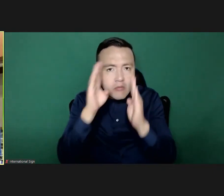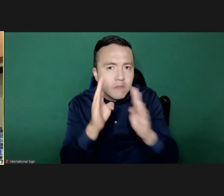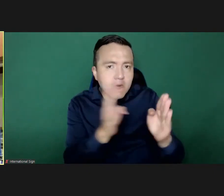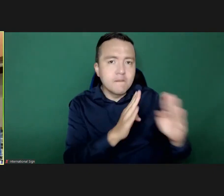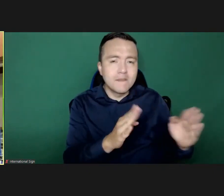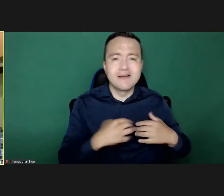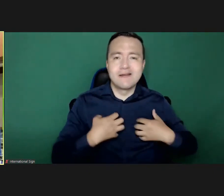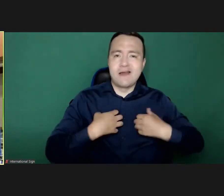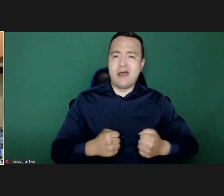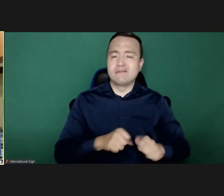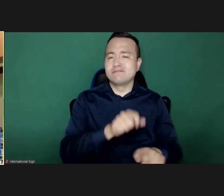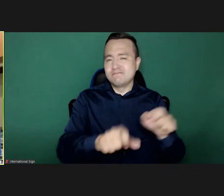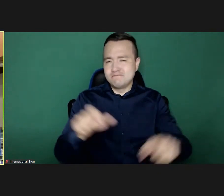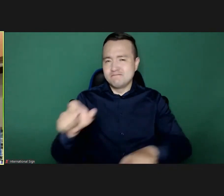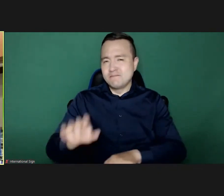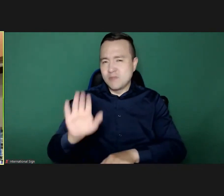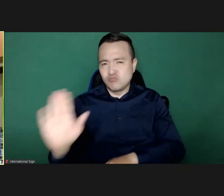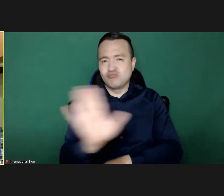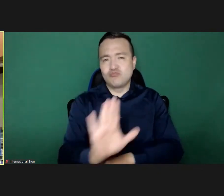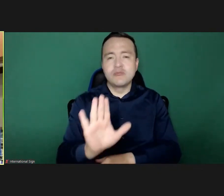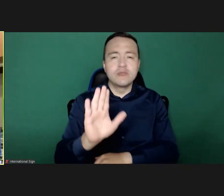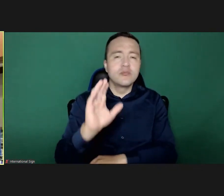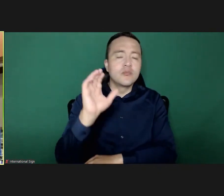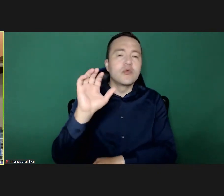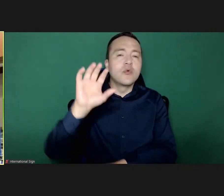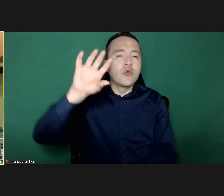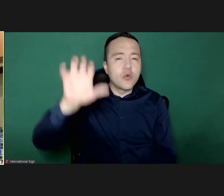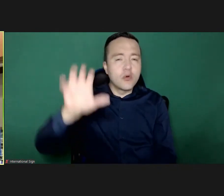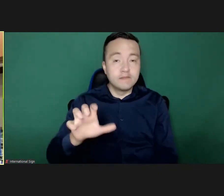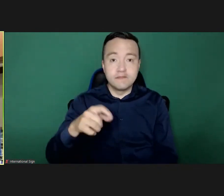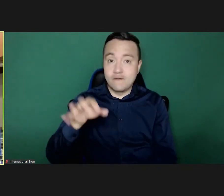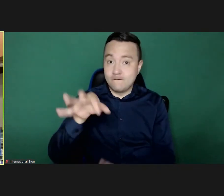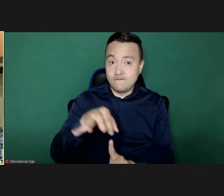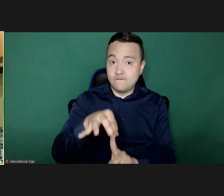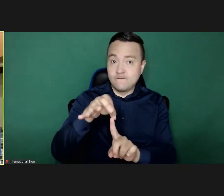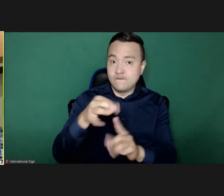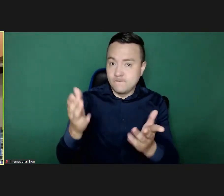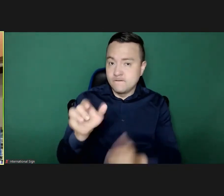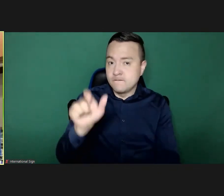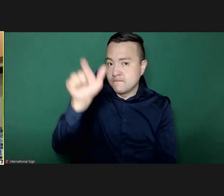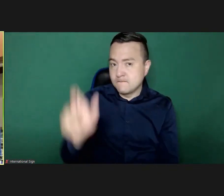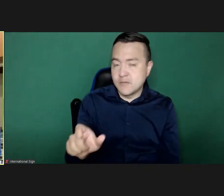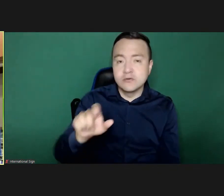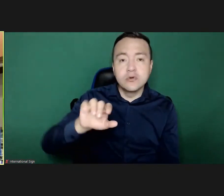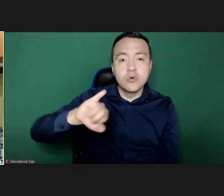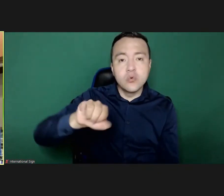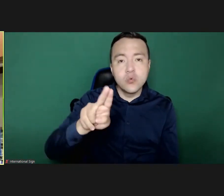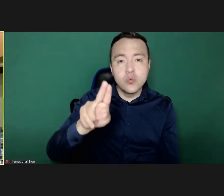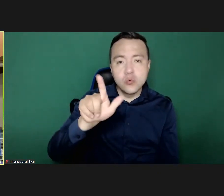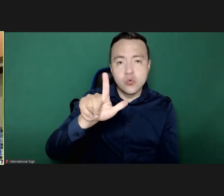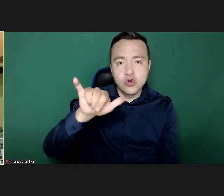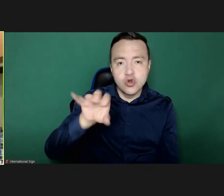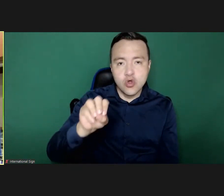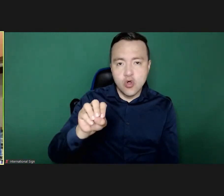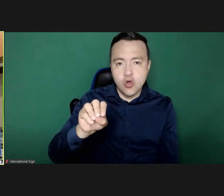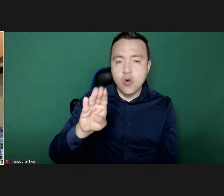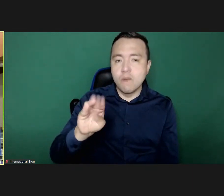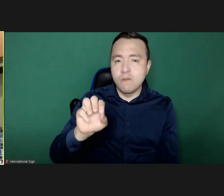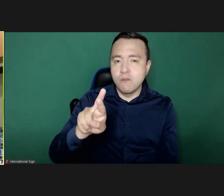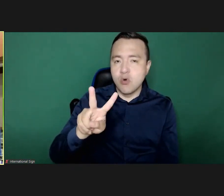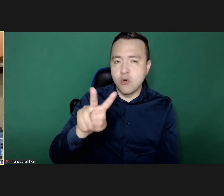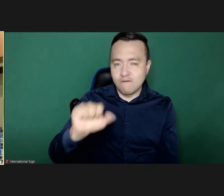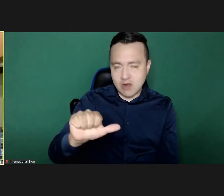quiero agradecer al doctor Julio Borba, ministro de Salud y Bienestar Social de Paraguay, y al